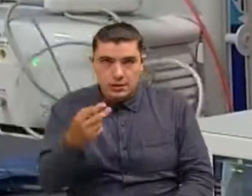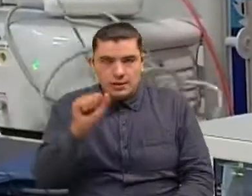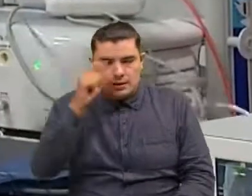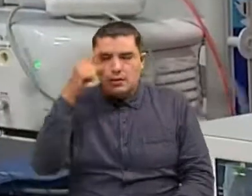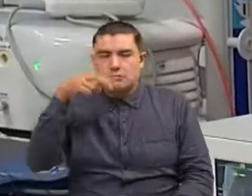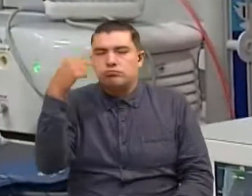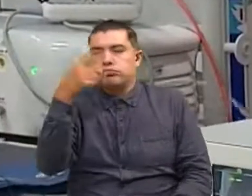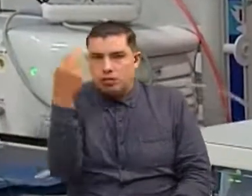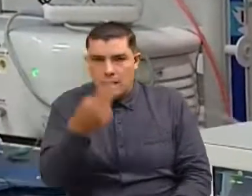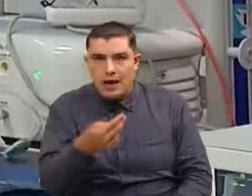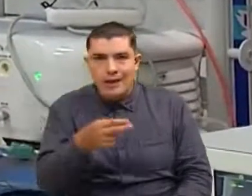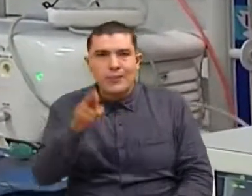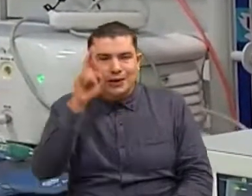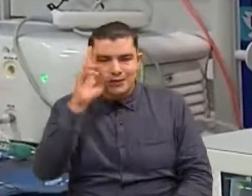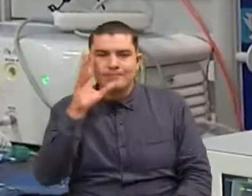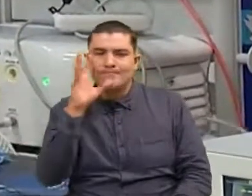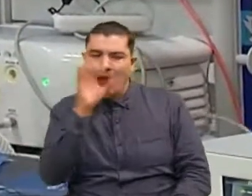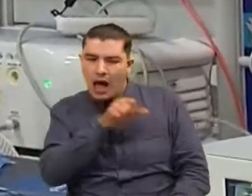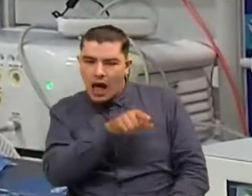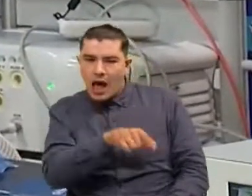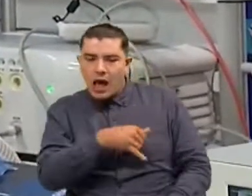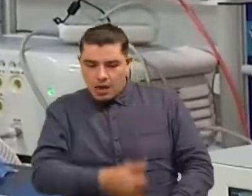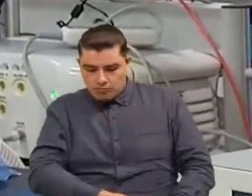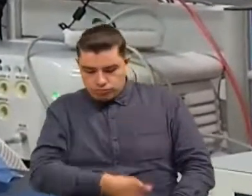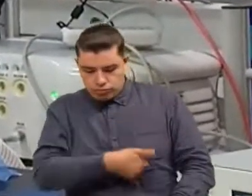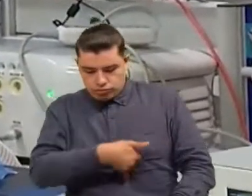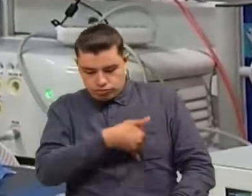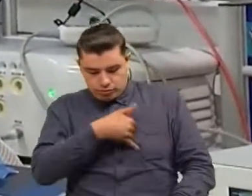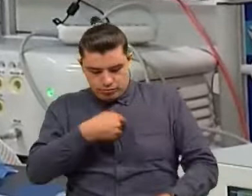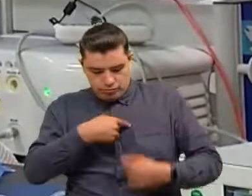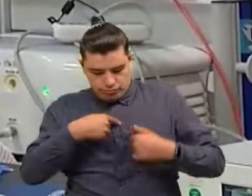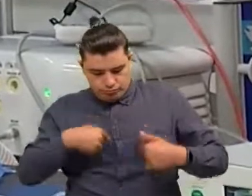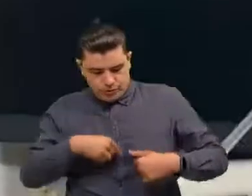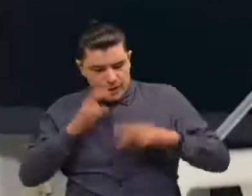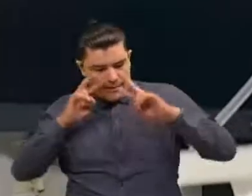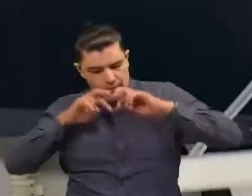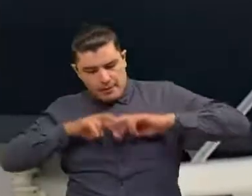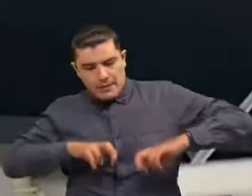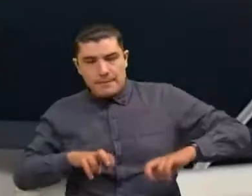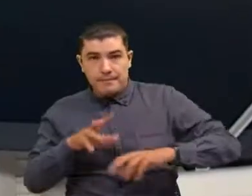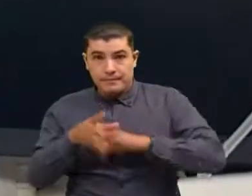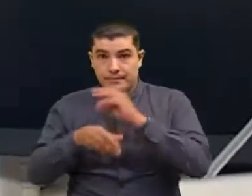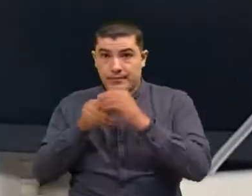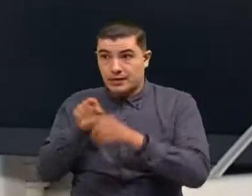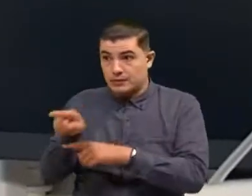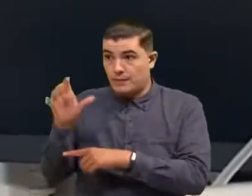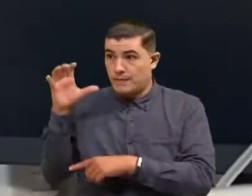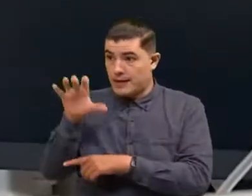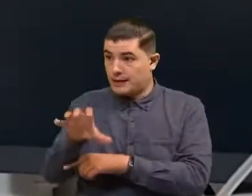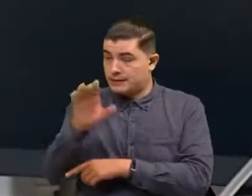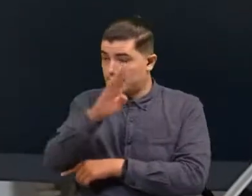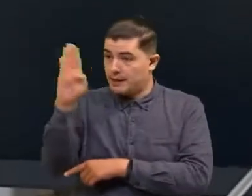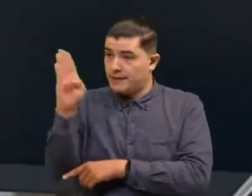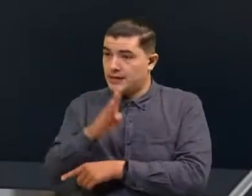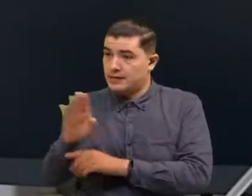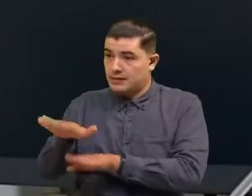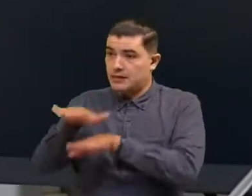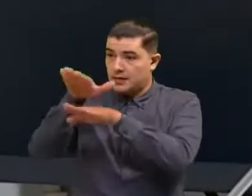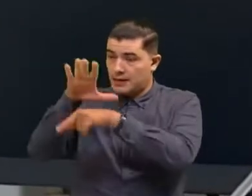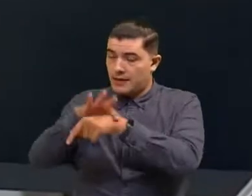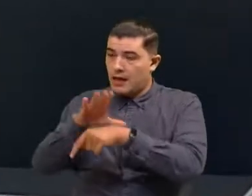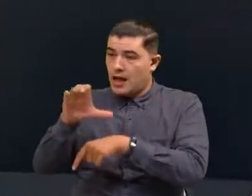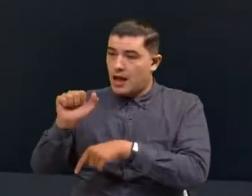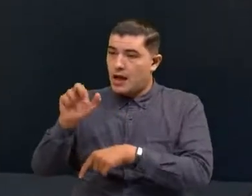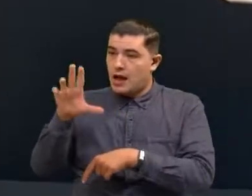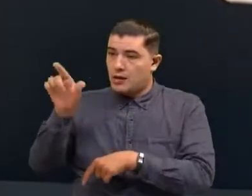que los pacientes se desmayen. Okay. Y también aquí en esta misión médica se encuentra el país de Brasil, representado en el médico cardiólogo también el